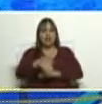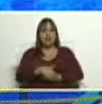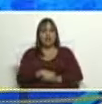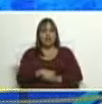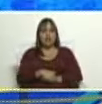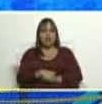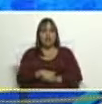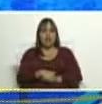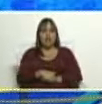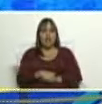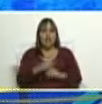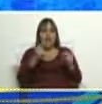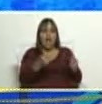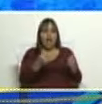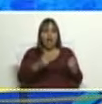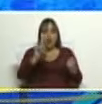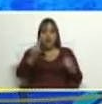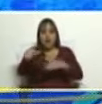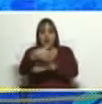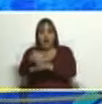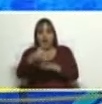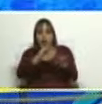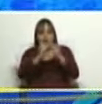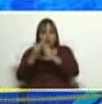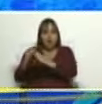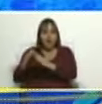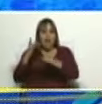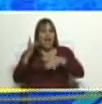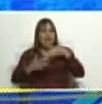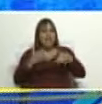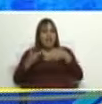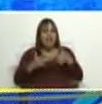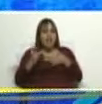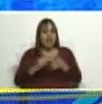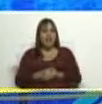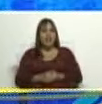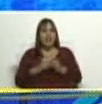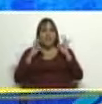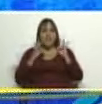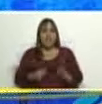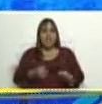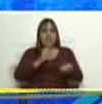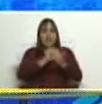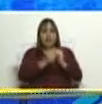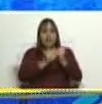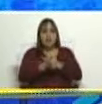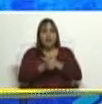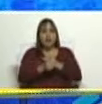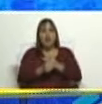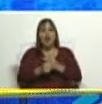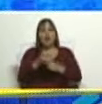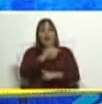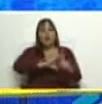Activar al menos una calle en cada comunidad con actividades colectivas, físicas, deportivas y culturales.